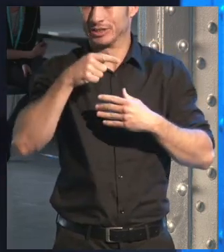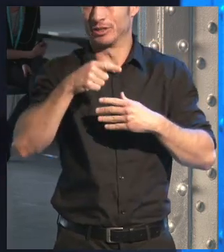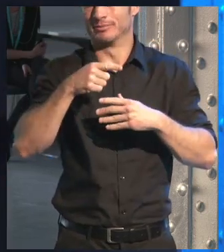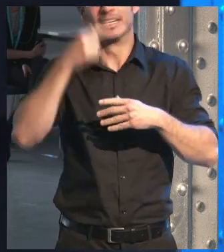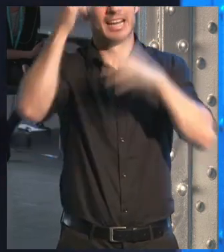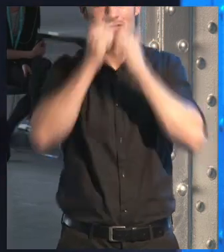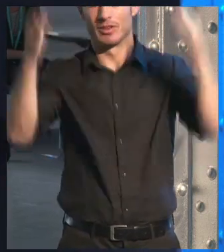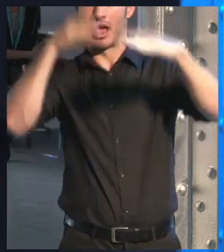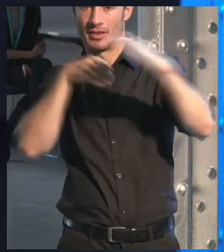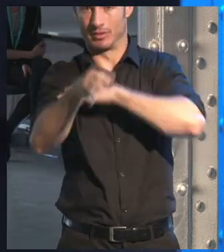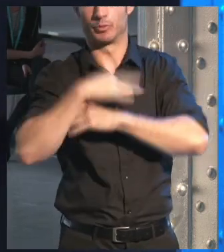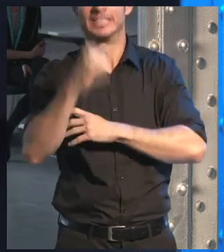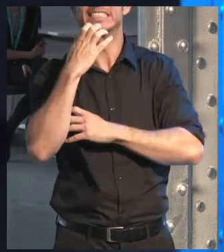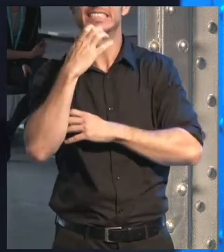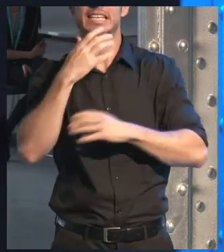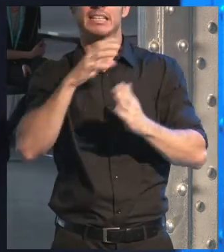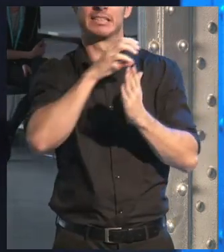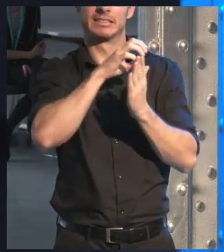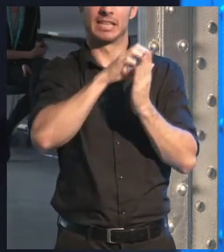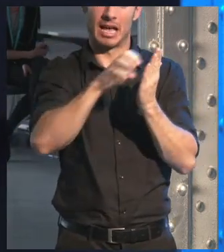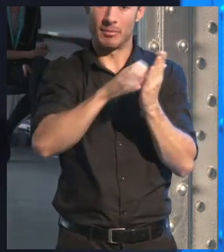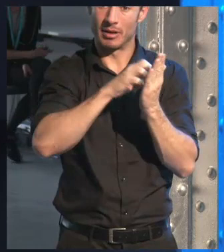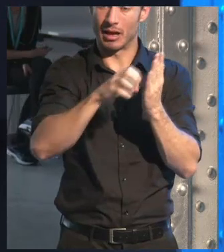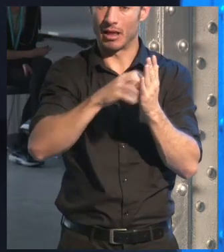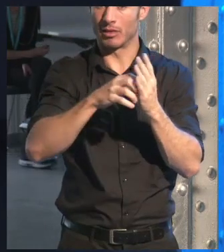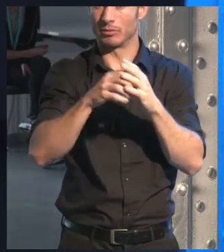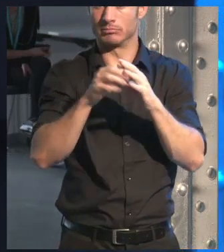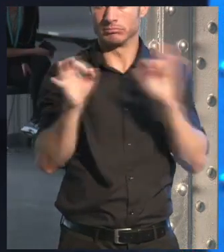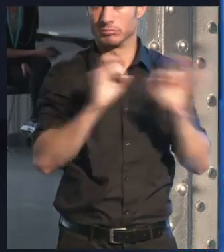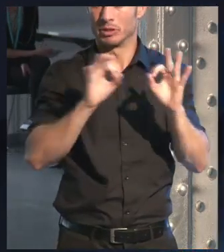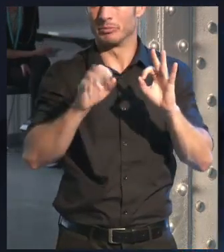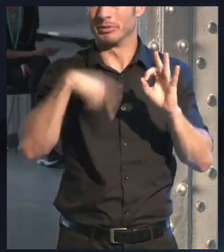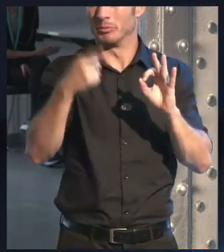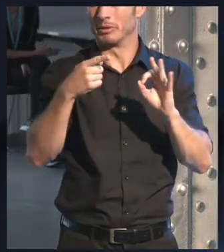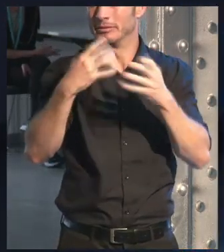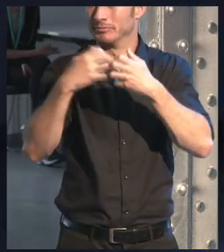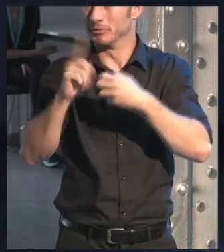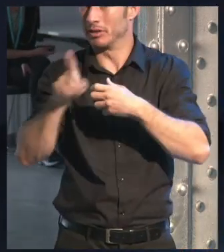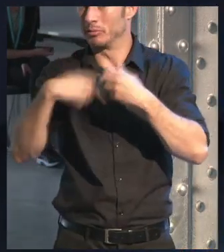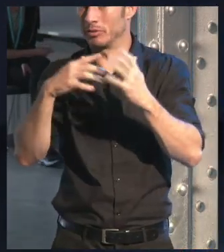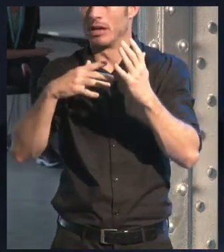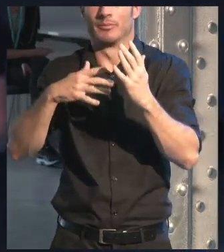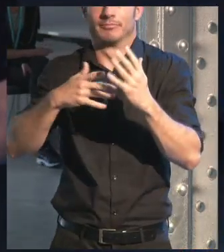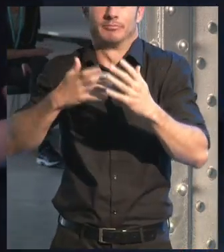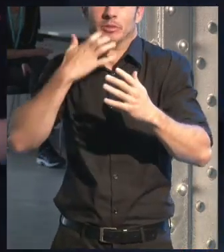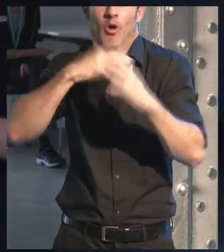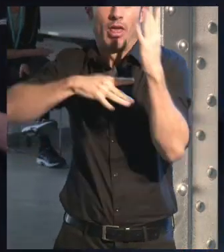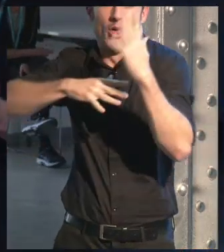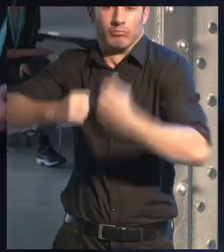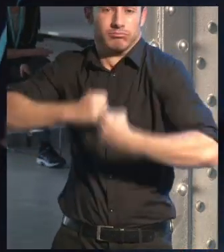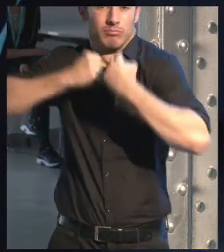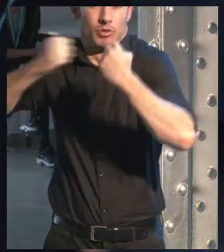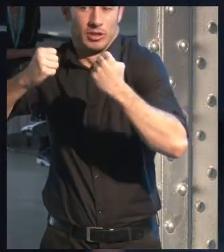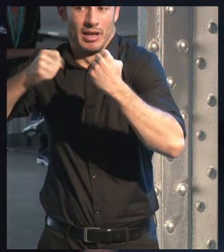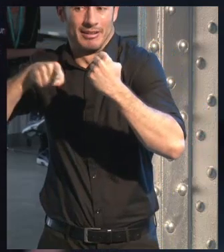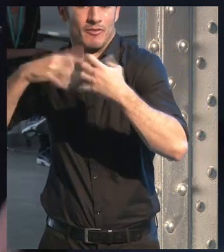experiencia, una aplicación y menos educativa y solo funciona en el ordenador de la NASA, pues no hago nada, ¿sabes? Tengo